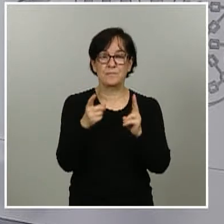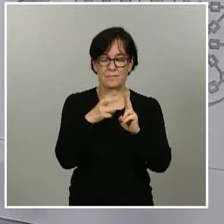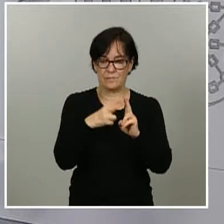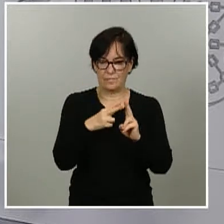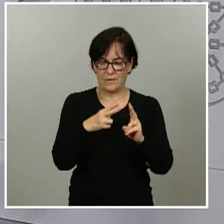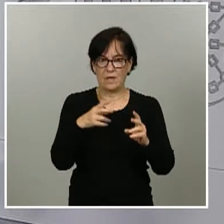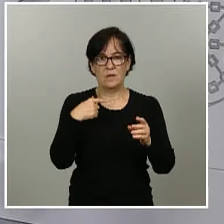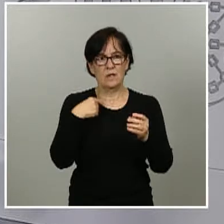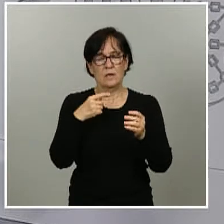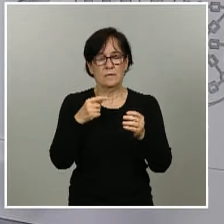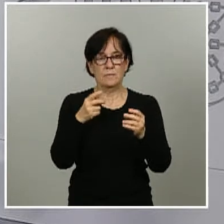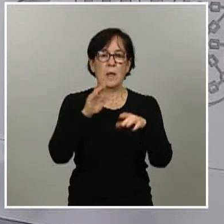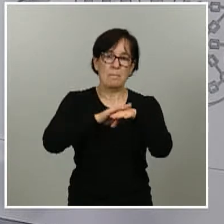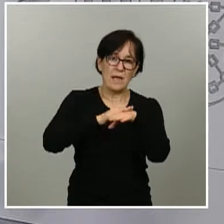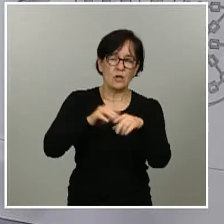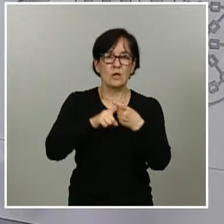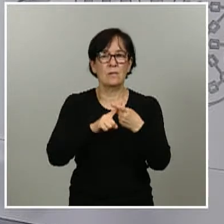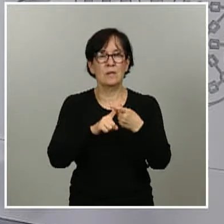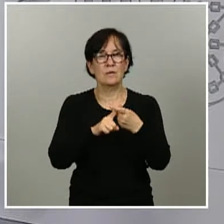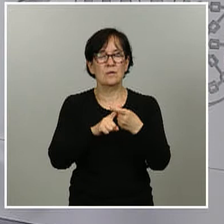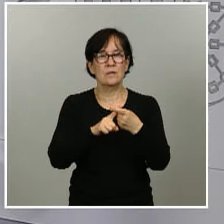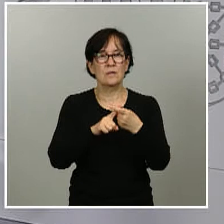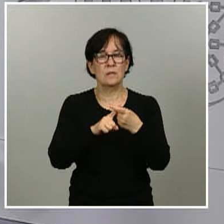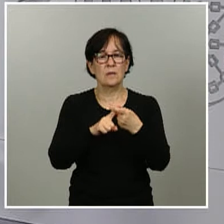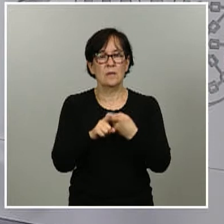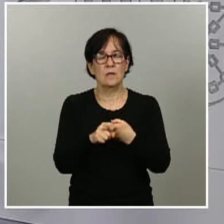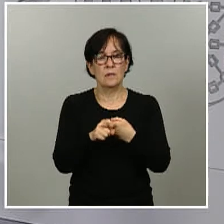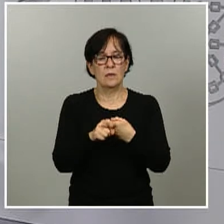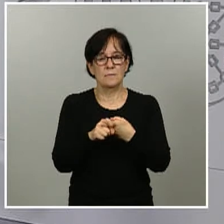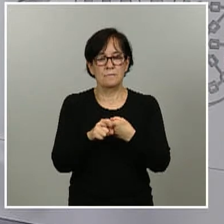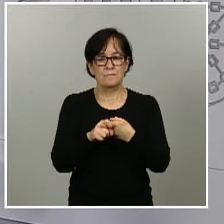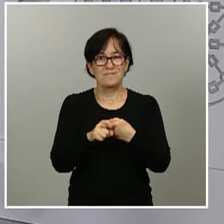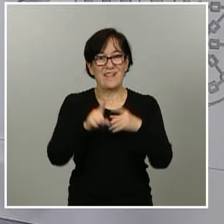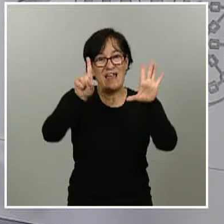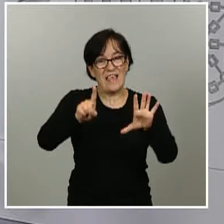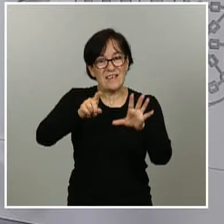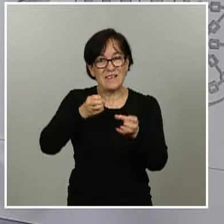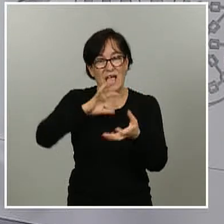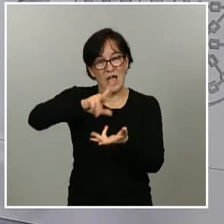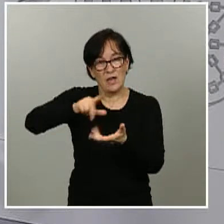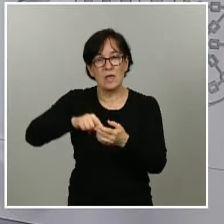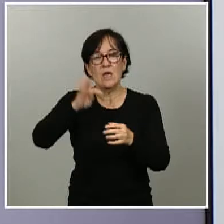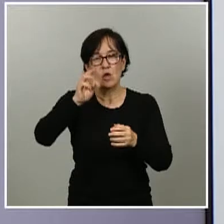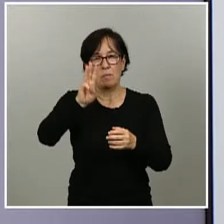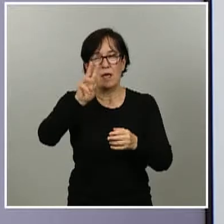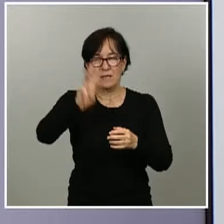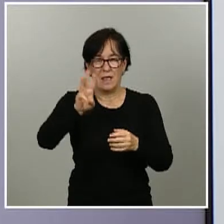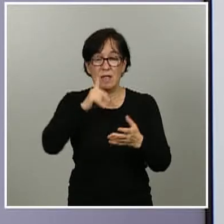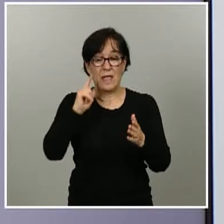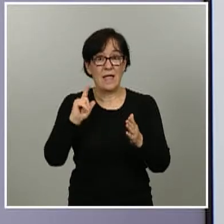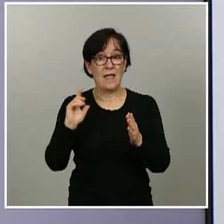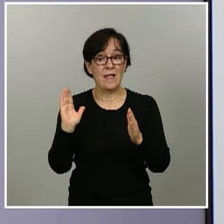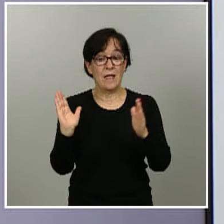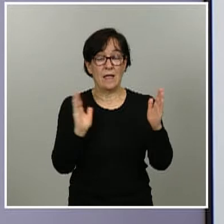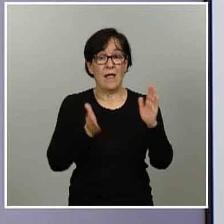compuesta, que formulan tanto los informativos de La Sexta como de TV3 y otros muchos medios. El pase a la fase